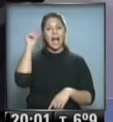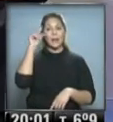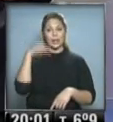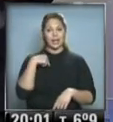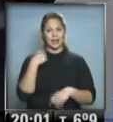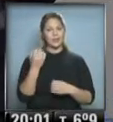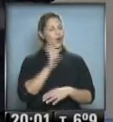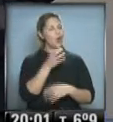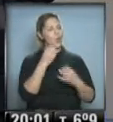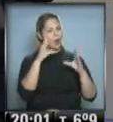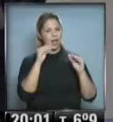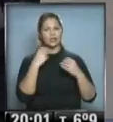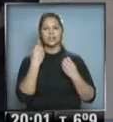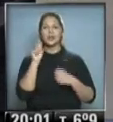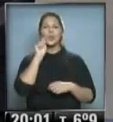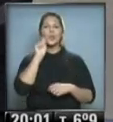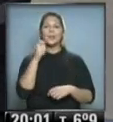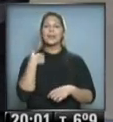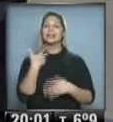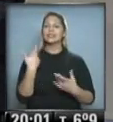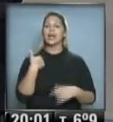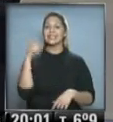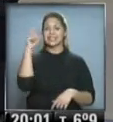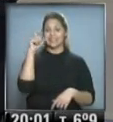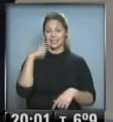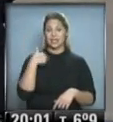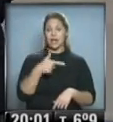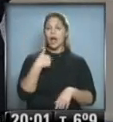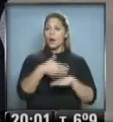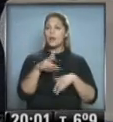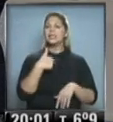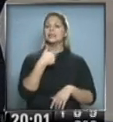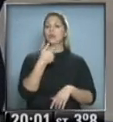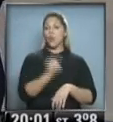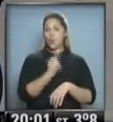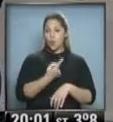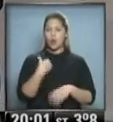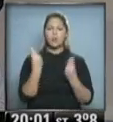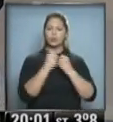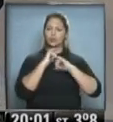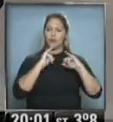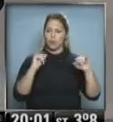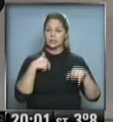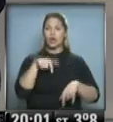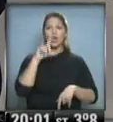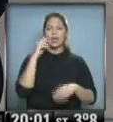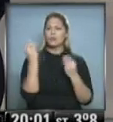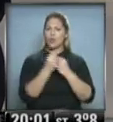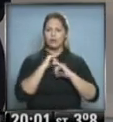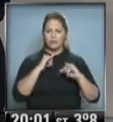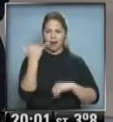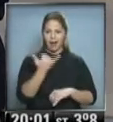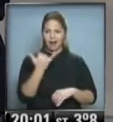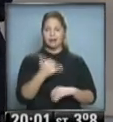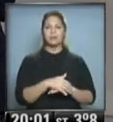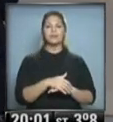va? ¿Cómo estás? Bien? Muy buenas noches. Por supuesto, un beso grande a Cecilia. Y tenemos por delante 60 minutos con muchísima información en un día cargado de noticias.